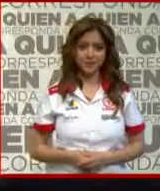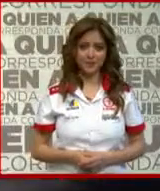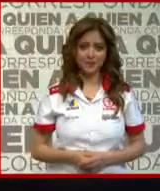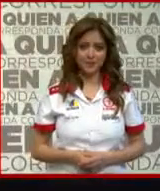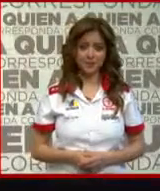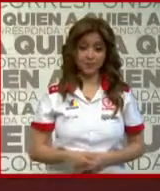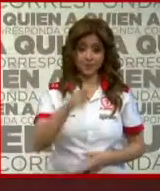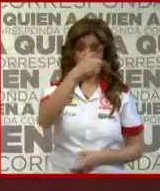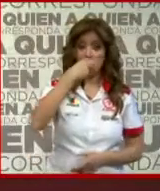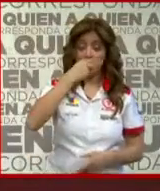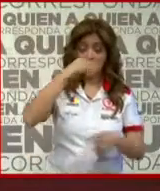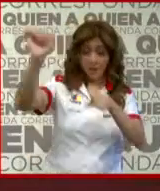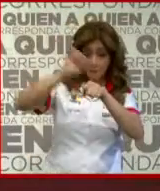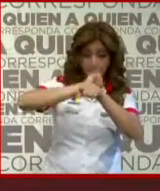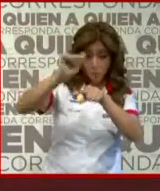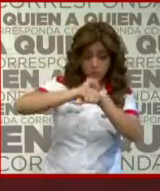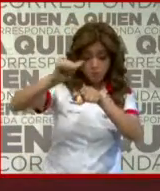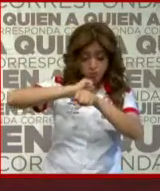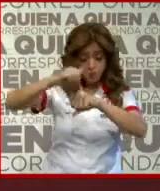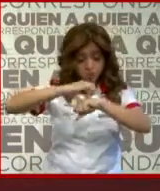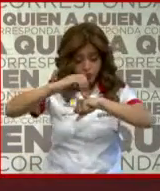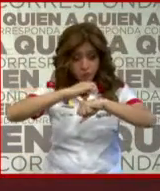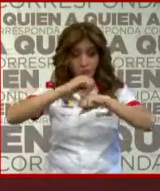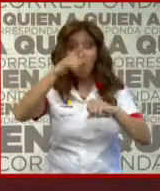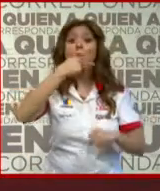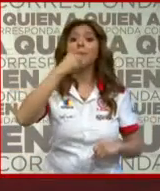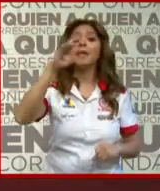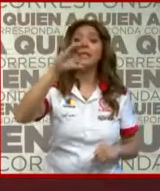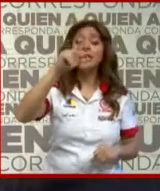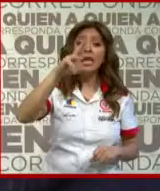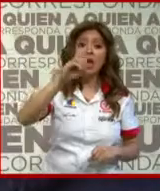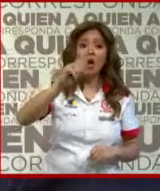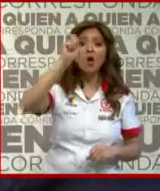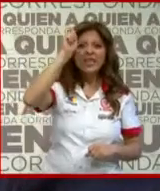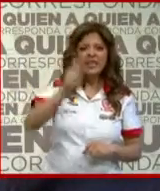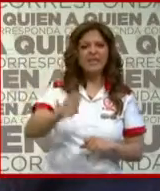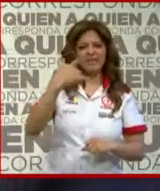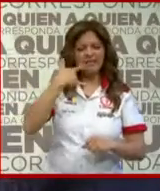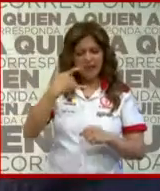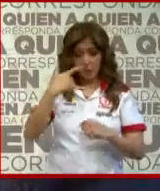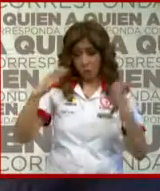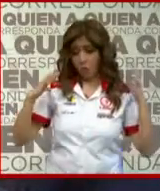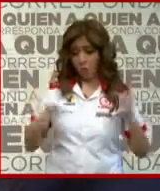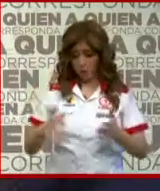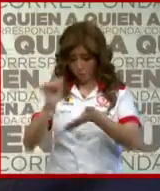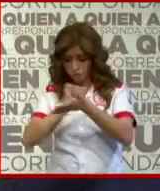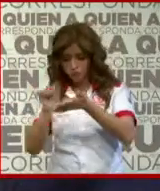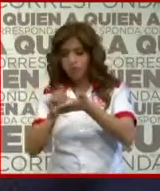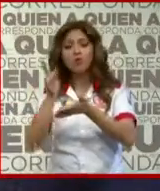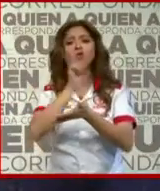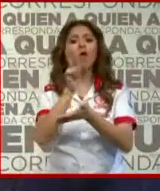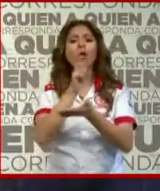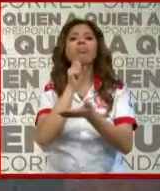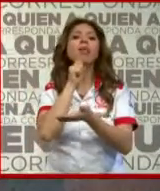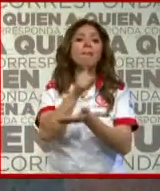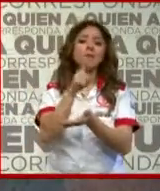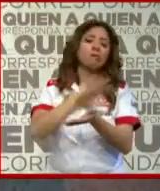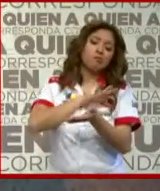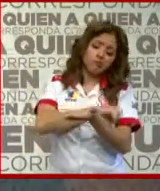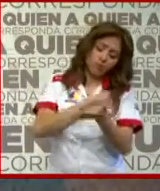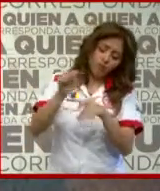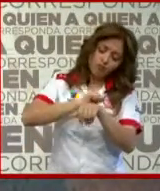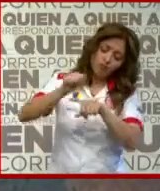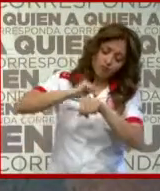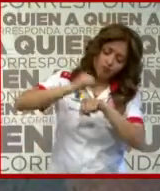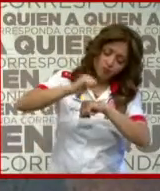En cada cepillada, en cada boleada, Cirilo Pérez entrega más que en un esfuerzo físico. Entrega su corazón, pero esa entrega se